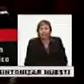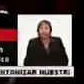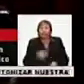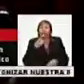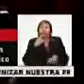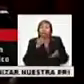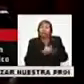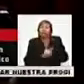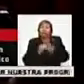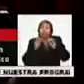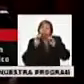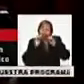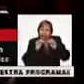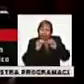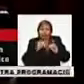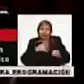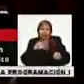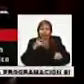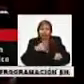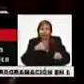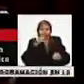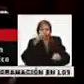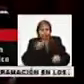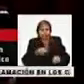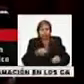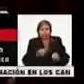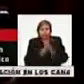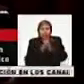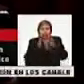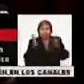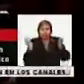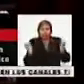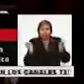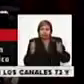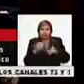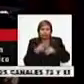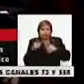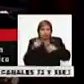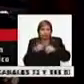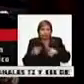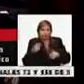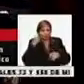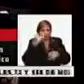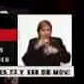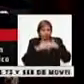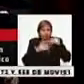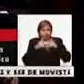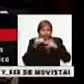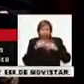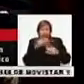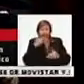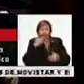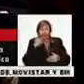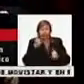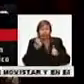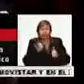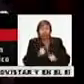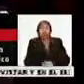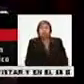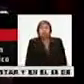sino que se forjaba en el sentimiento popular, abriéndole las puertas a las mayorías para construir con ellos un destino